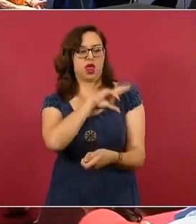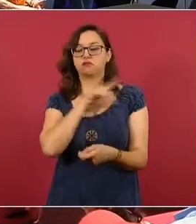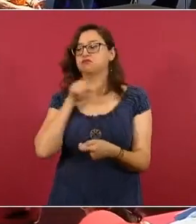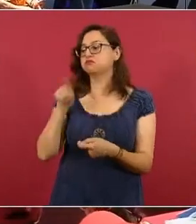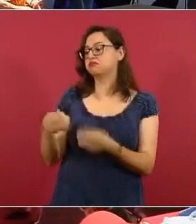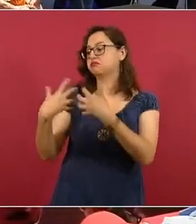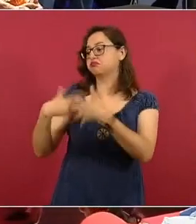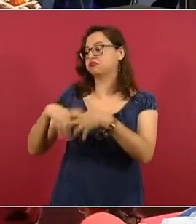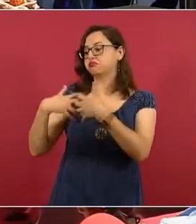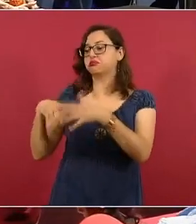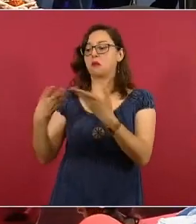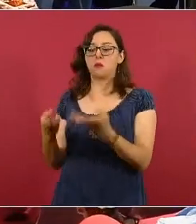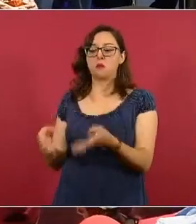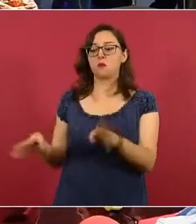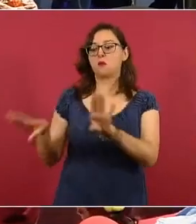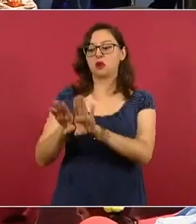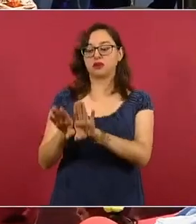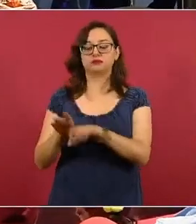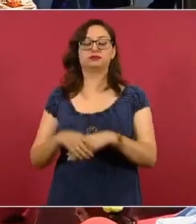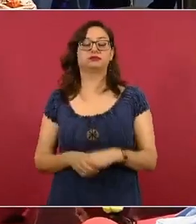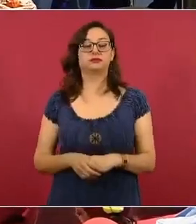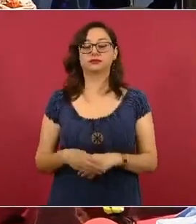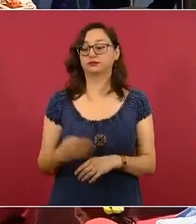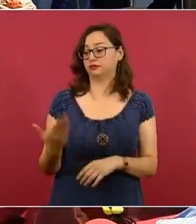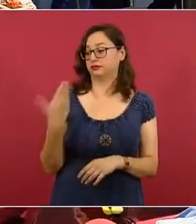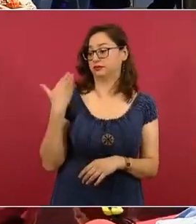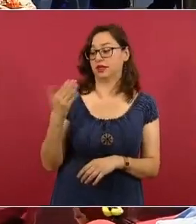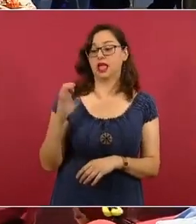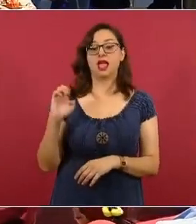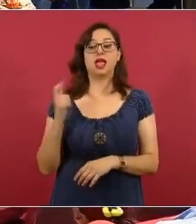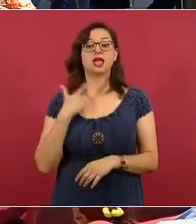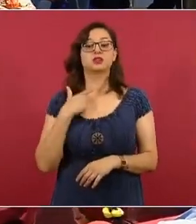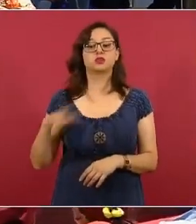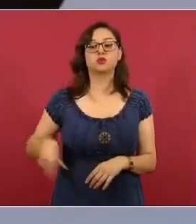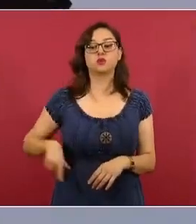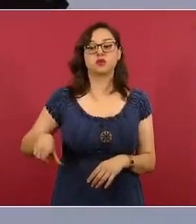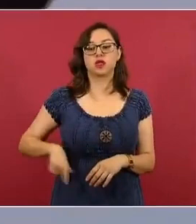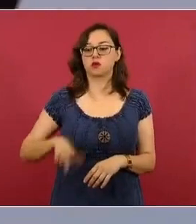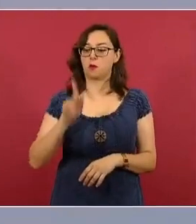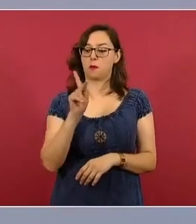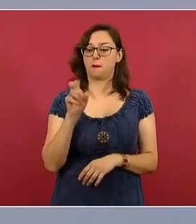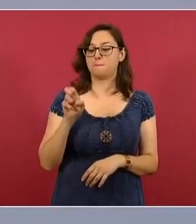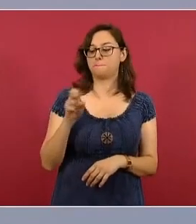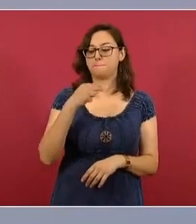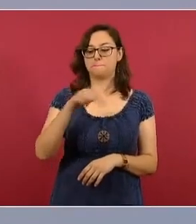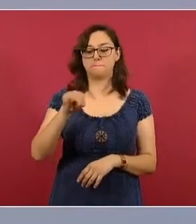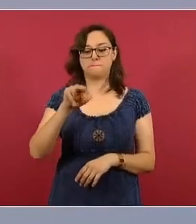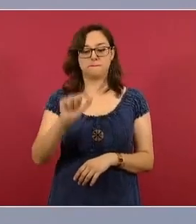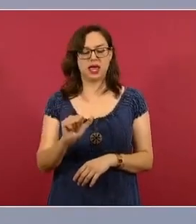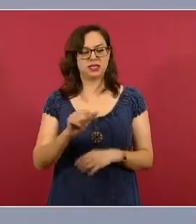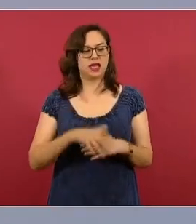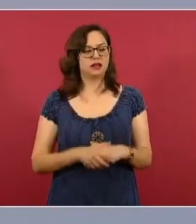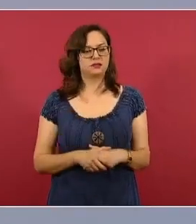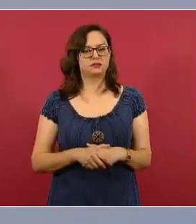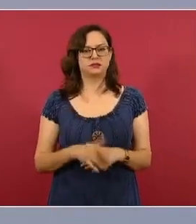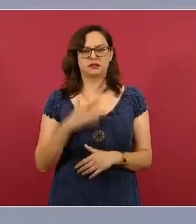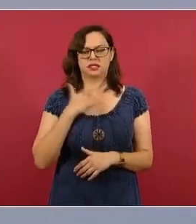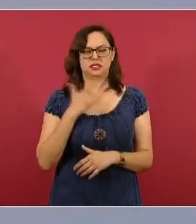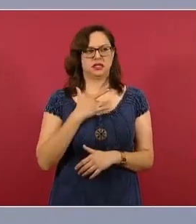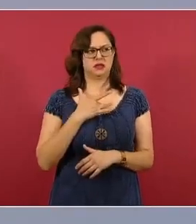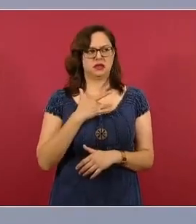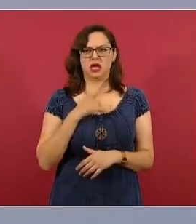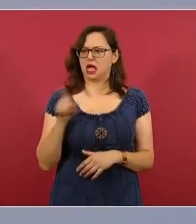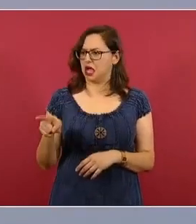sexenio pasado de repente decidieron que iban a comprar de nuevo la